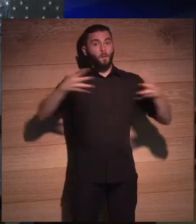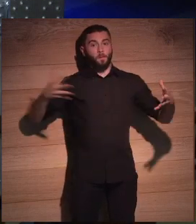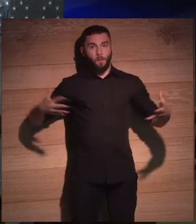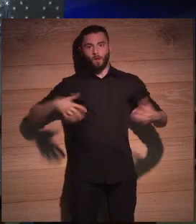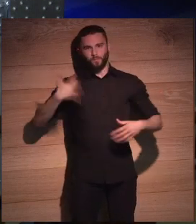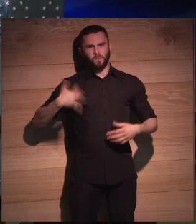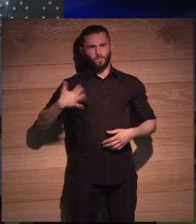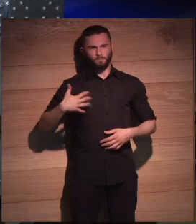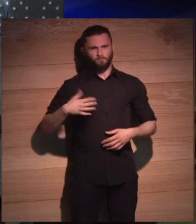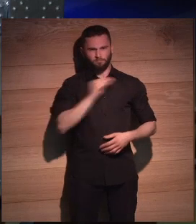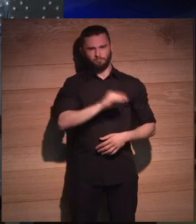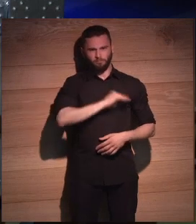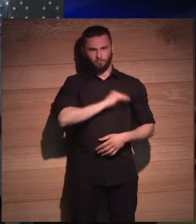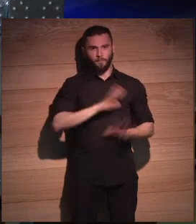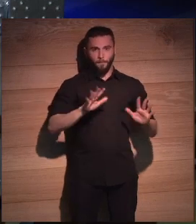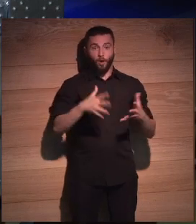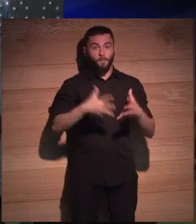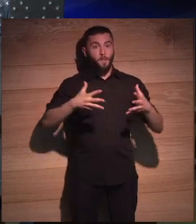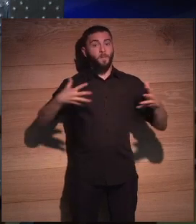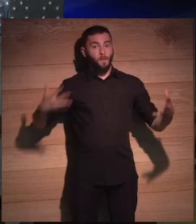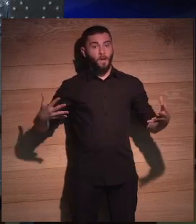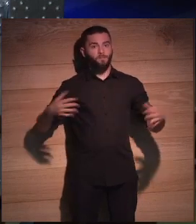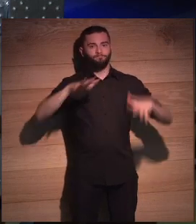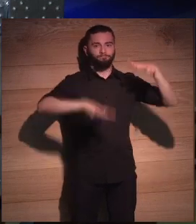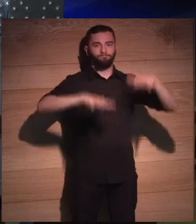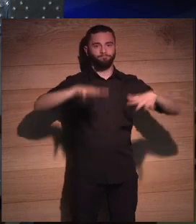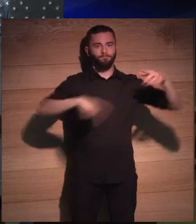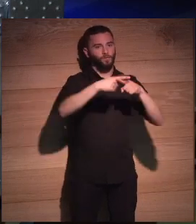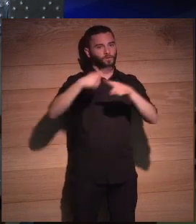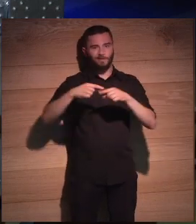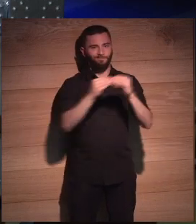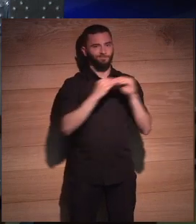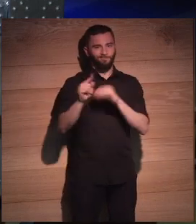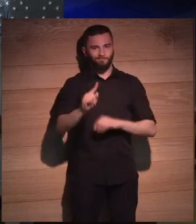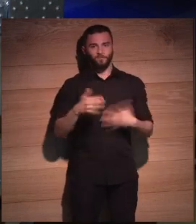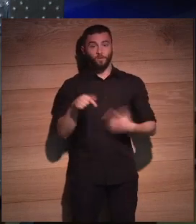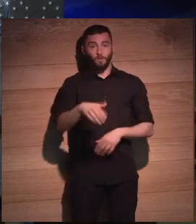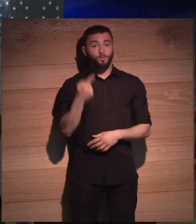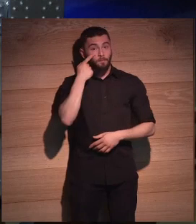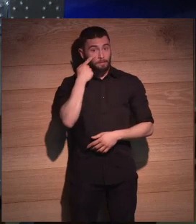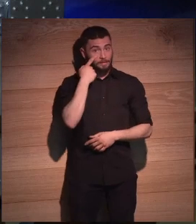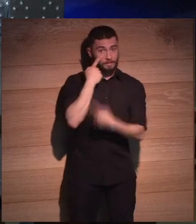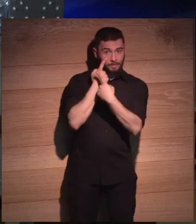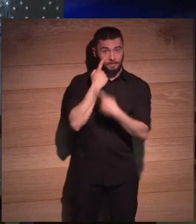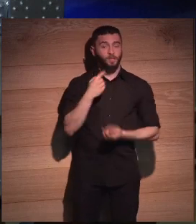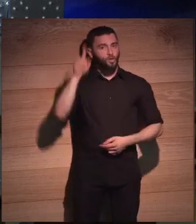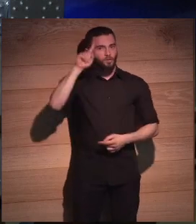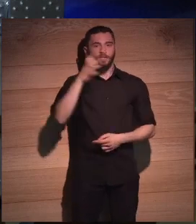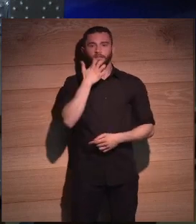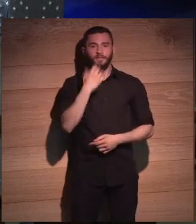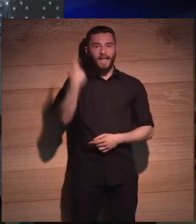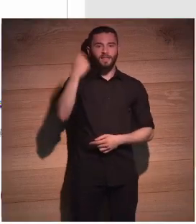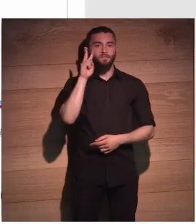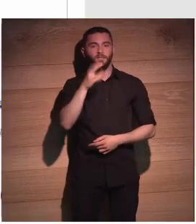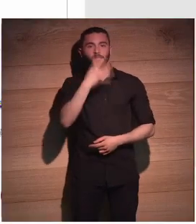sido un crecimiento relativamente desigual en muchas cosas. Estos que veis aquí, si no sé si lo veis muy bien desde